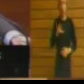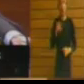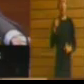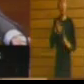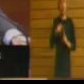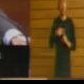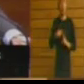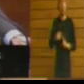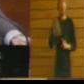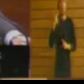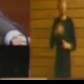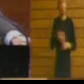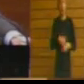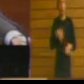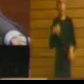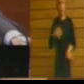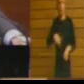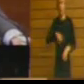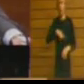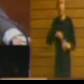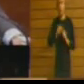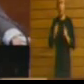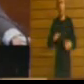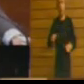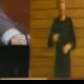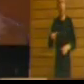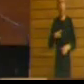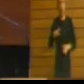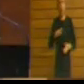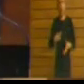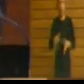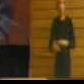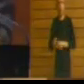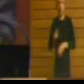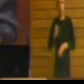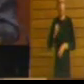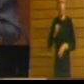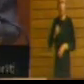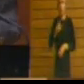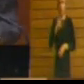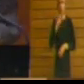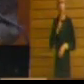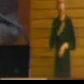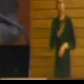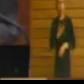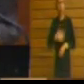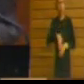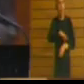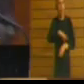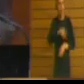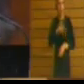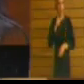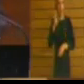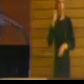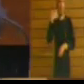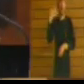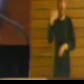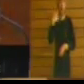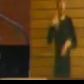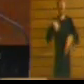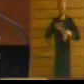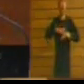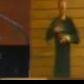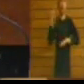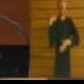la mayoritaria, a la que tiene el modelo en castellano con implantación del PAI. Pero si ustedes, en aquella famosa noche del mes